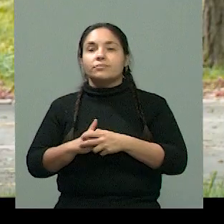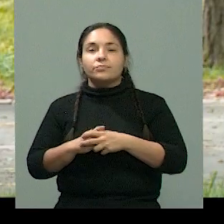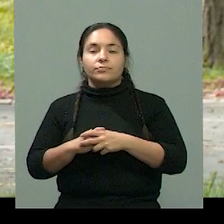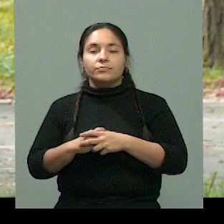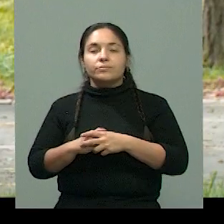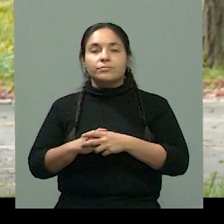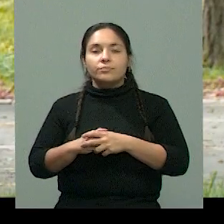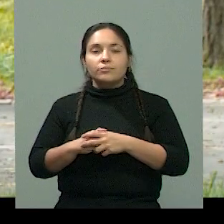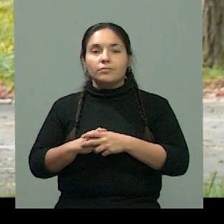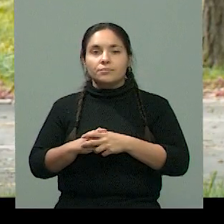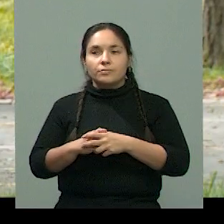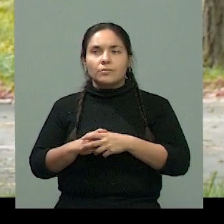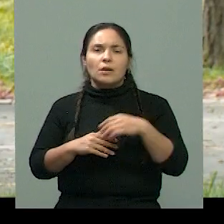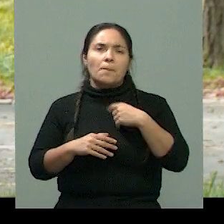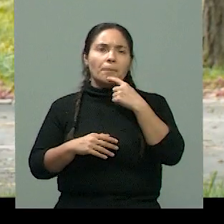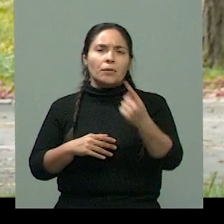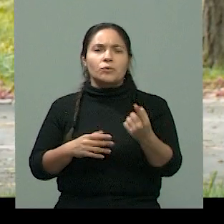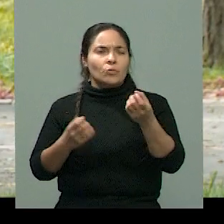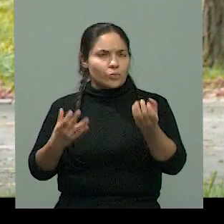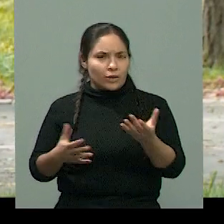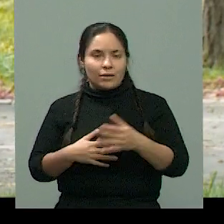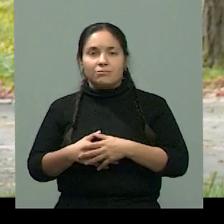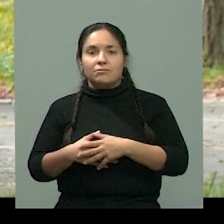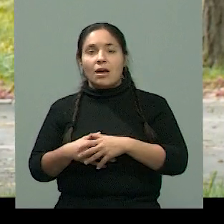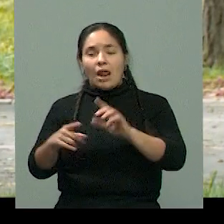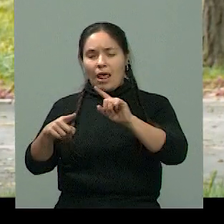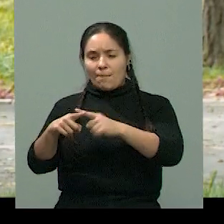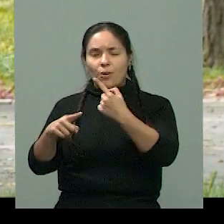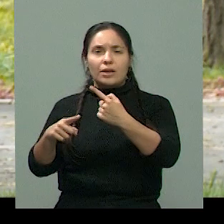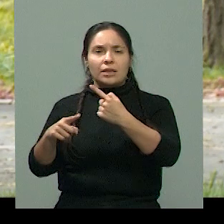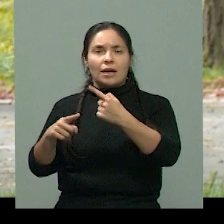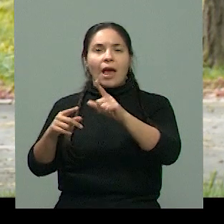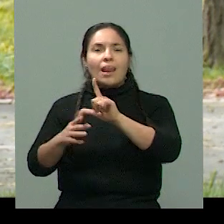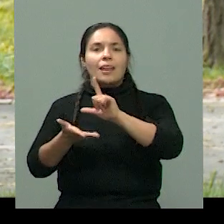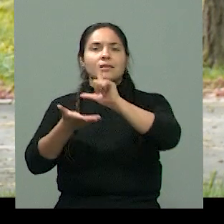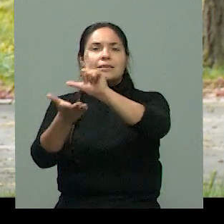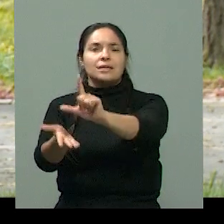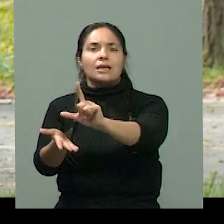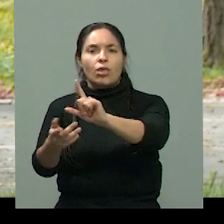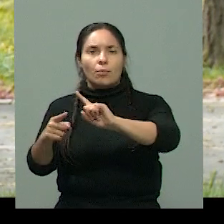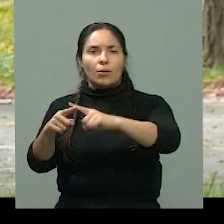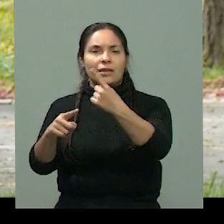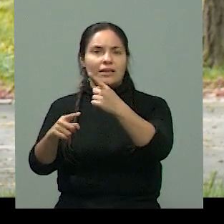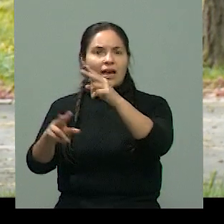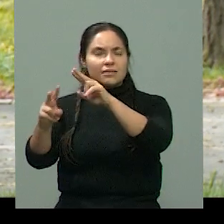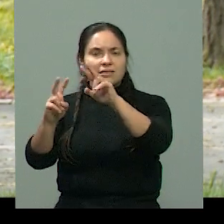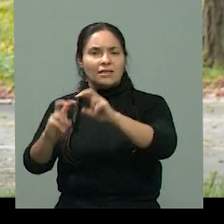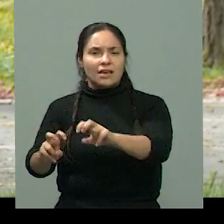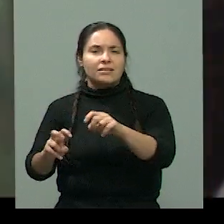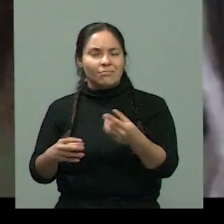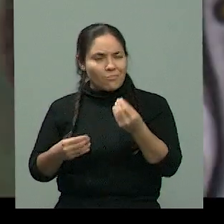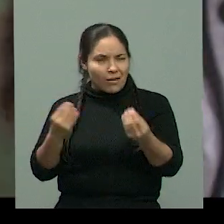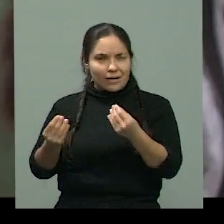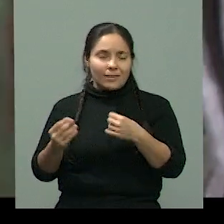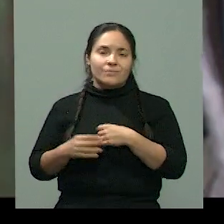por ahí está esta idea de ¿para qué sirve, ¿no?, un licenciado en ciencias políticas? Parece ser que solamente está para